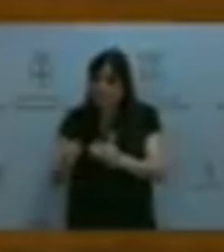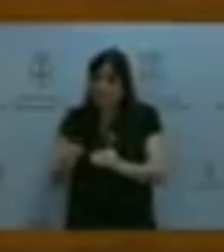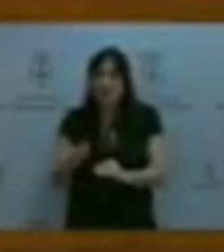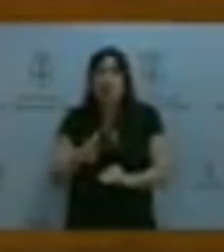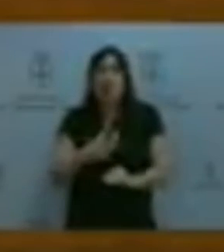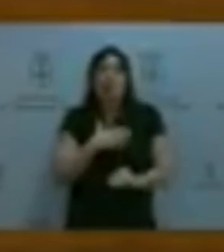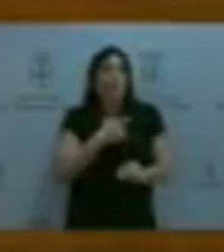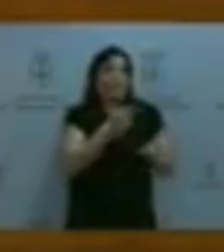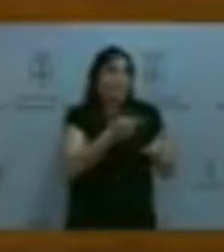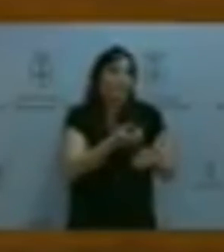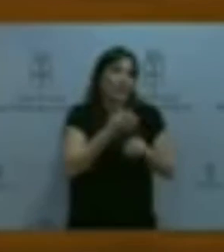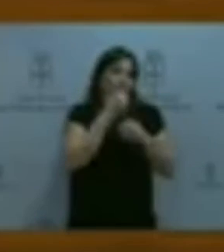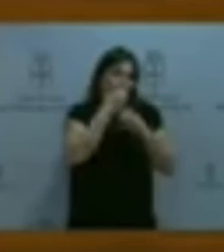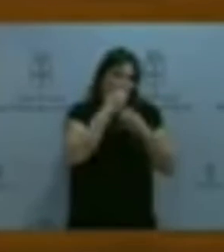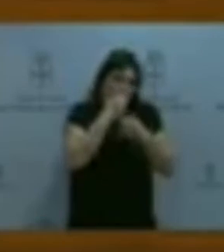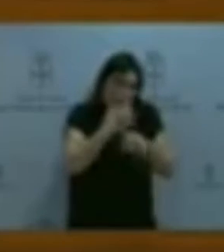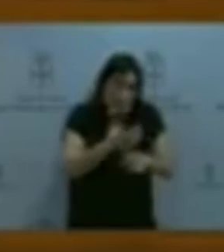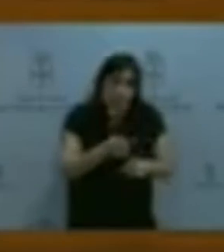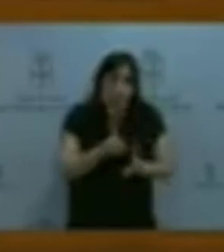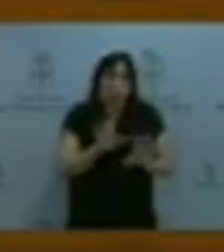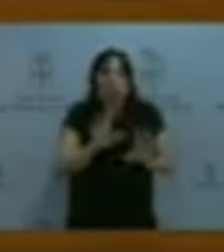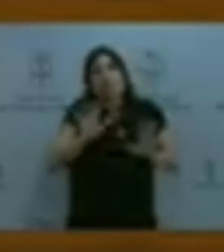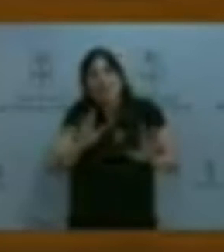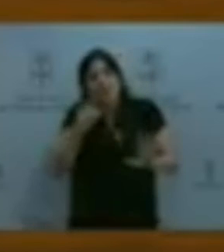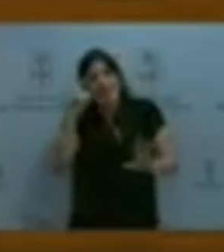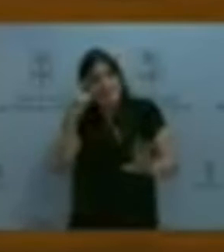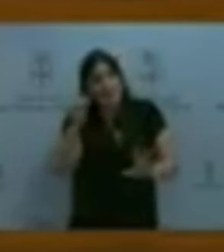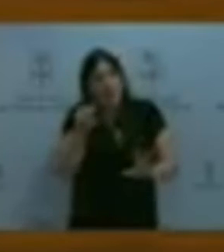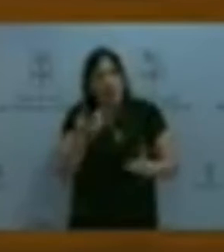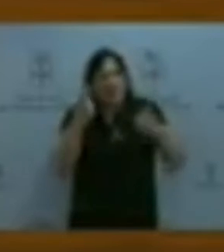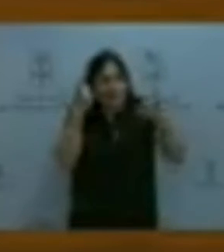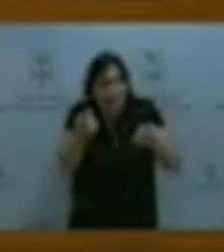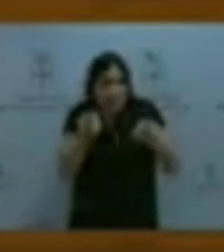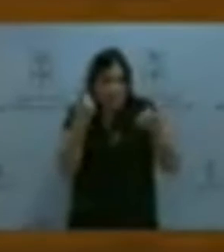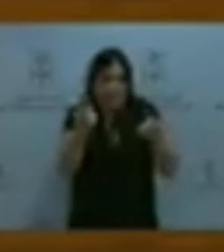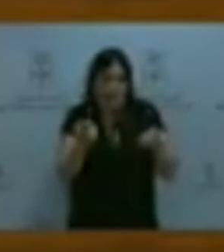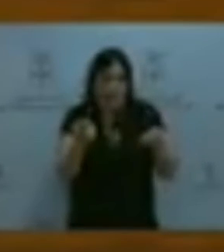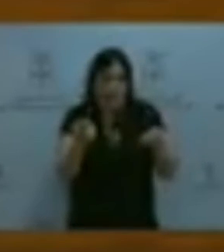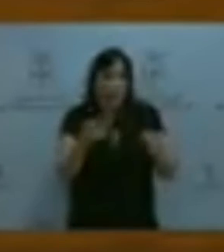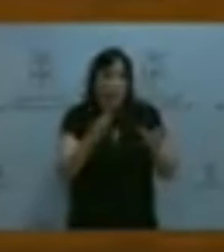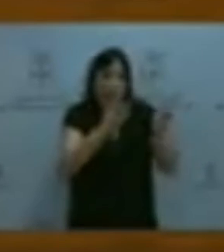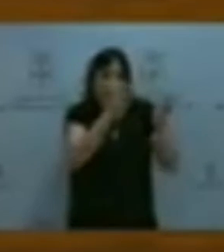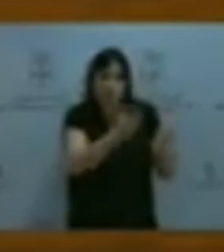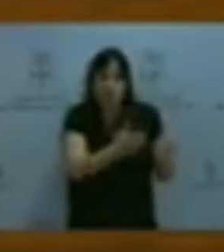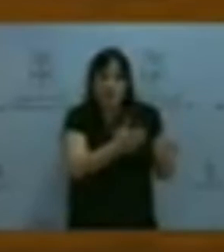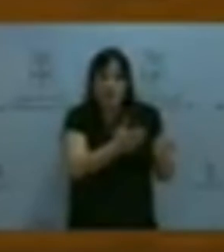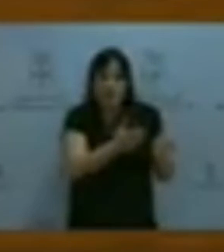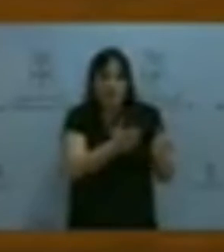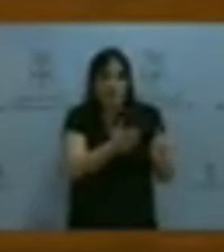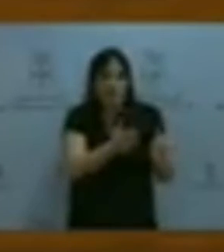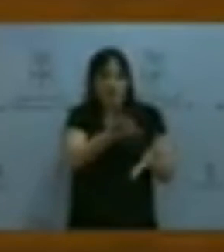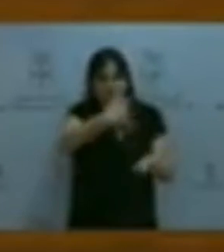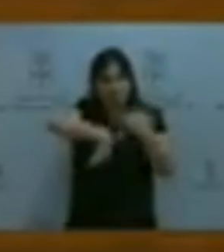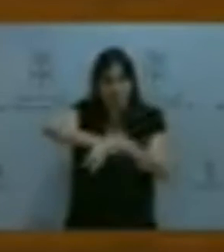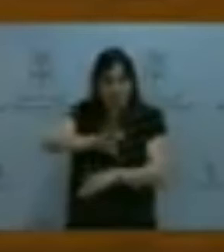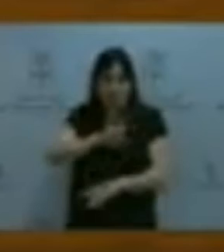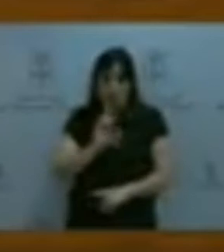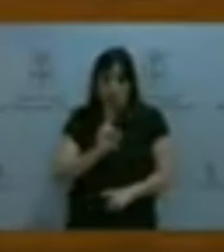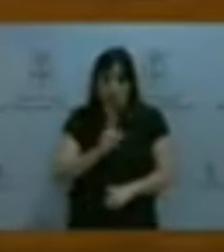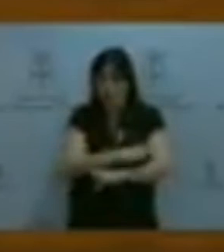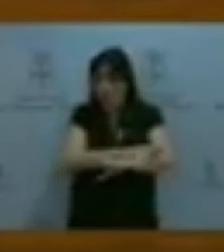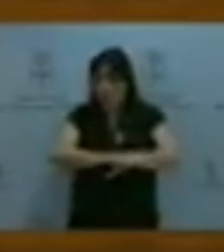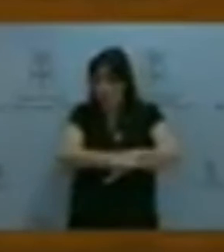sabe o tiene que tirar a puerta. Pero usted lo único que hizo fue esquivar balones. Y el gobierno de Javier Fernández, junto con el